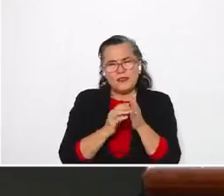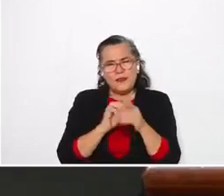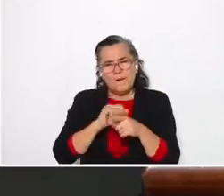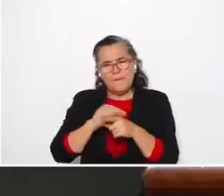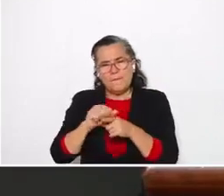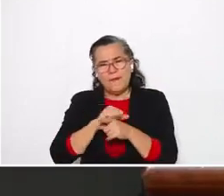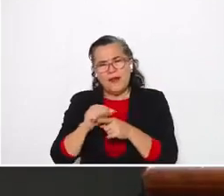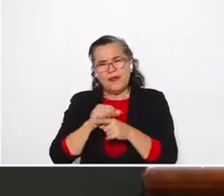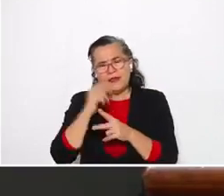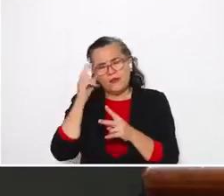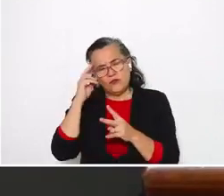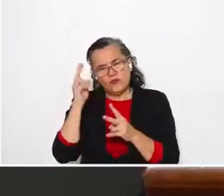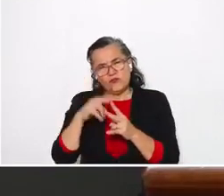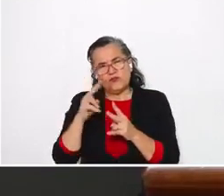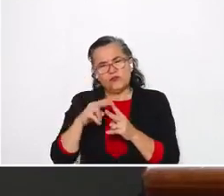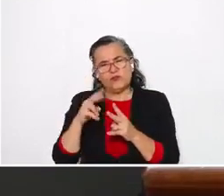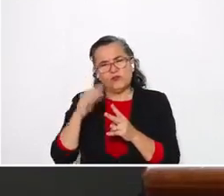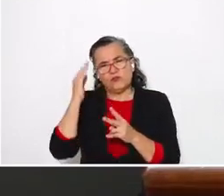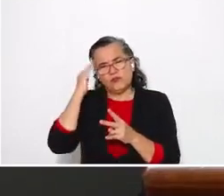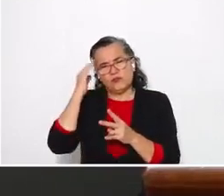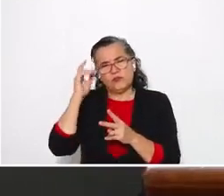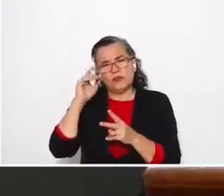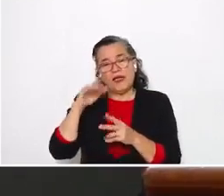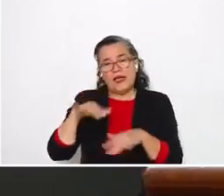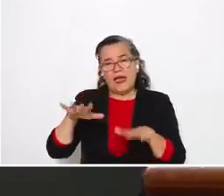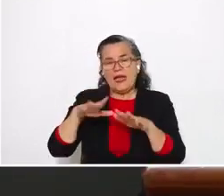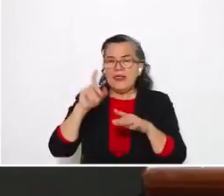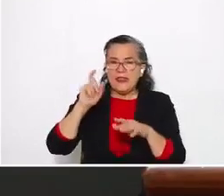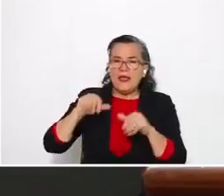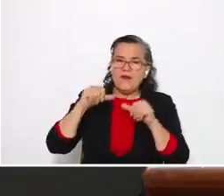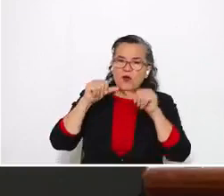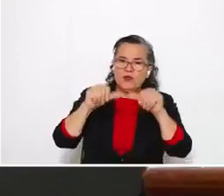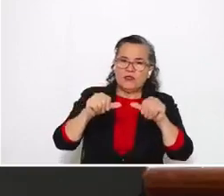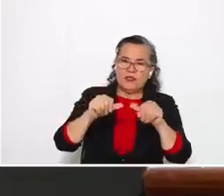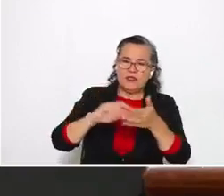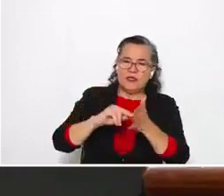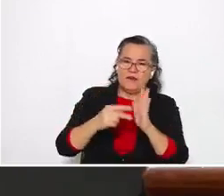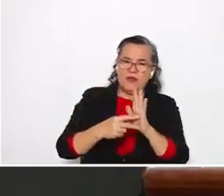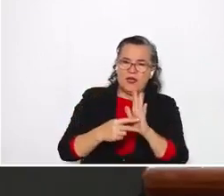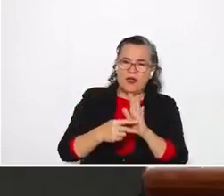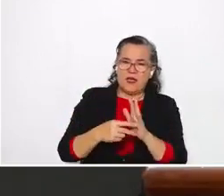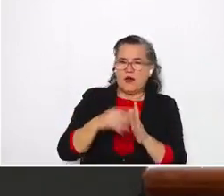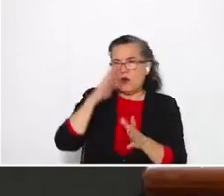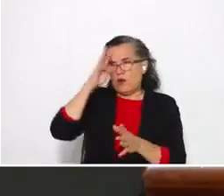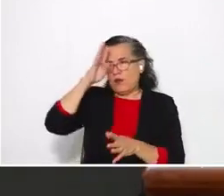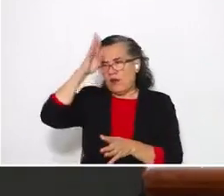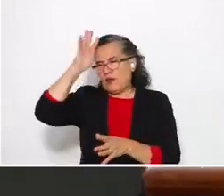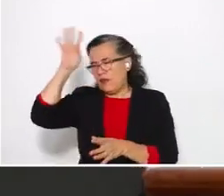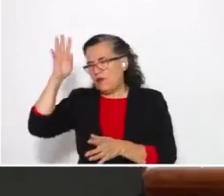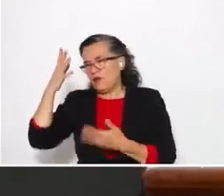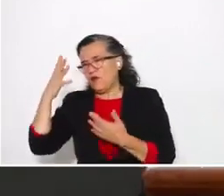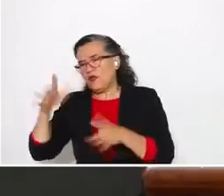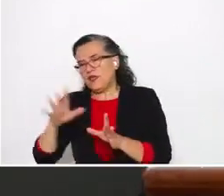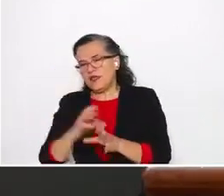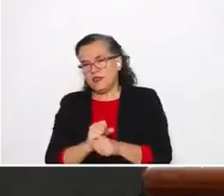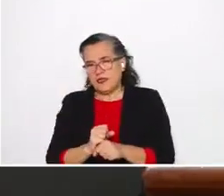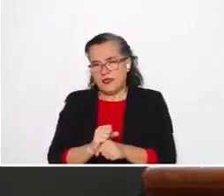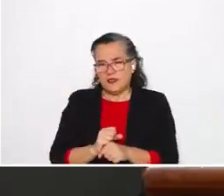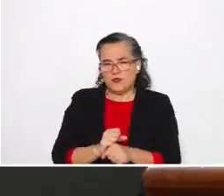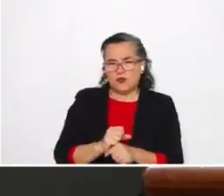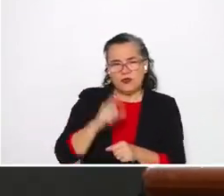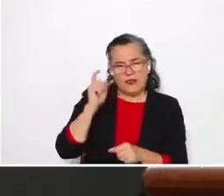de la capacidad ya instalada en este campo deben ser constantes. O sea, no nos dediquemos a inventar el agua tibia, dediquémonos